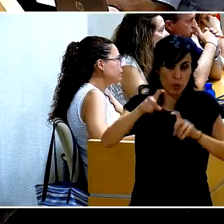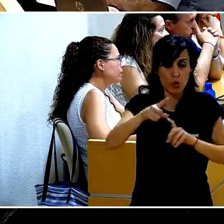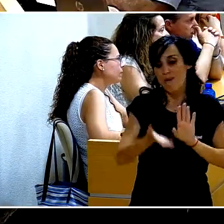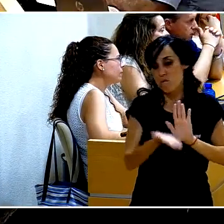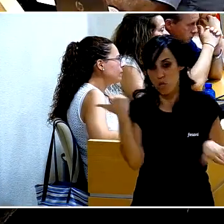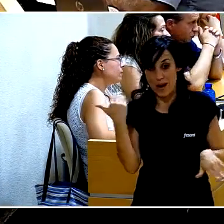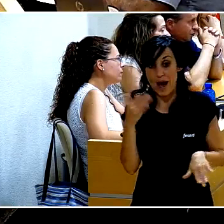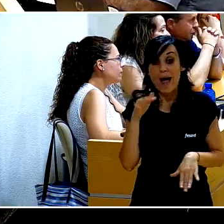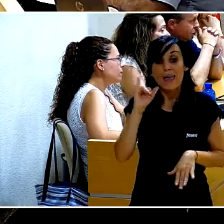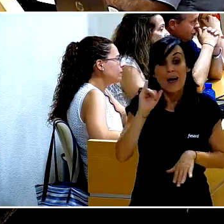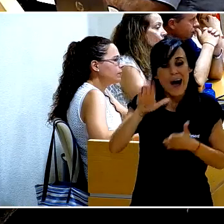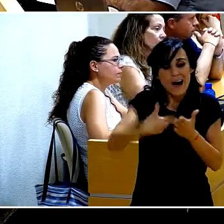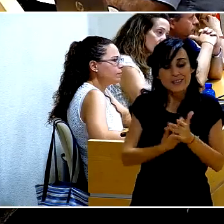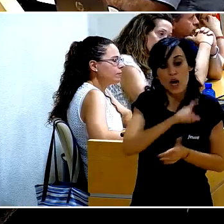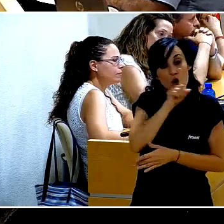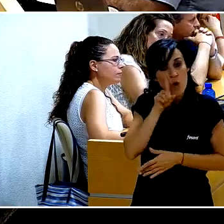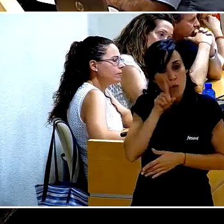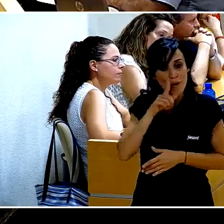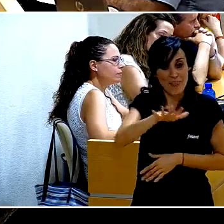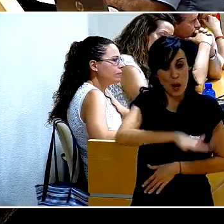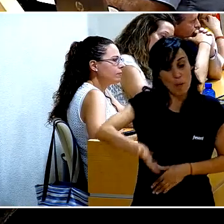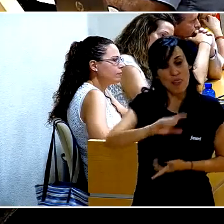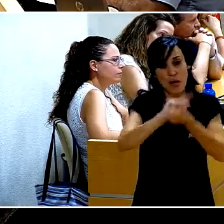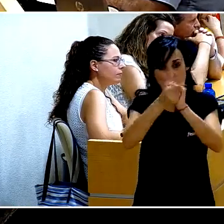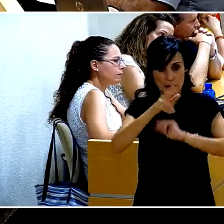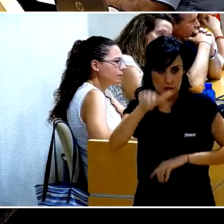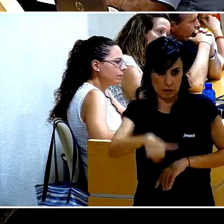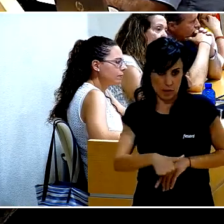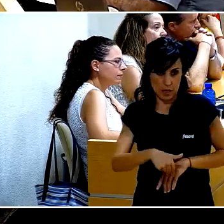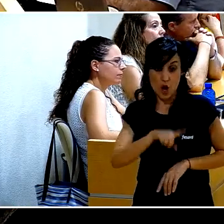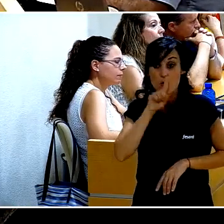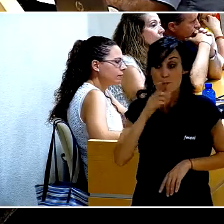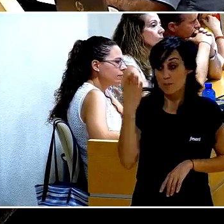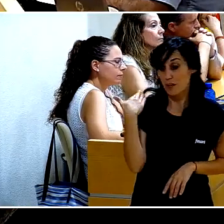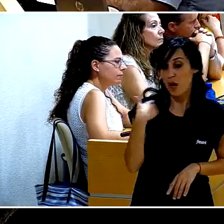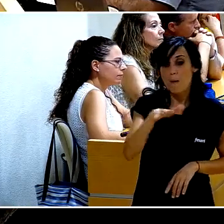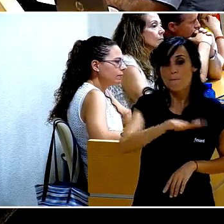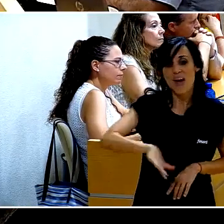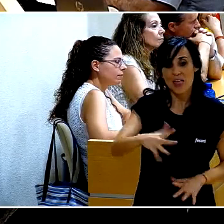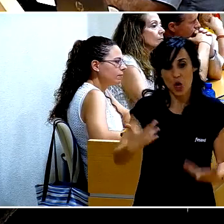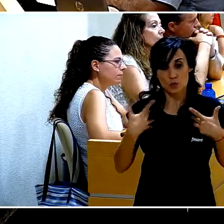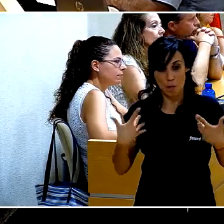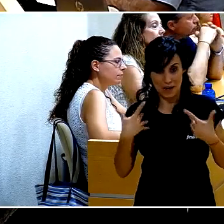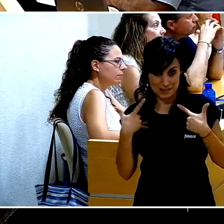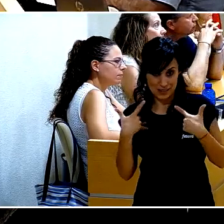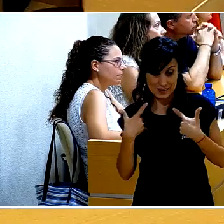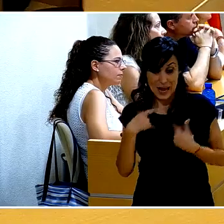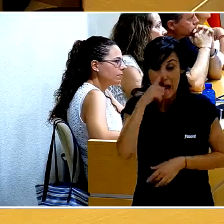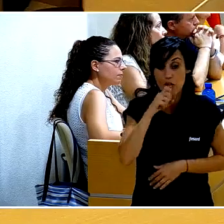que se cambiara hasta el nombre de la plaza donde está la cruz, que se llamaba Plaza de los Mártires, y desde el